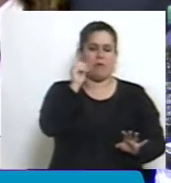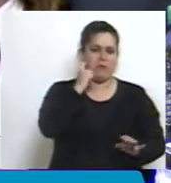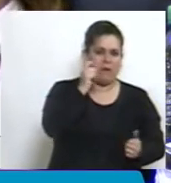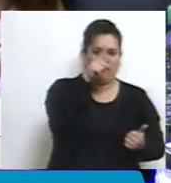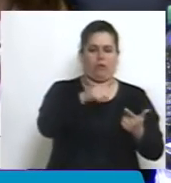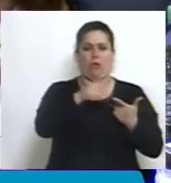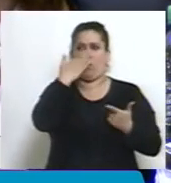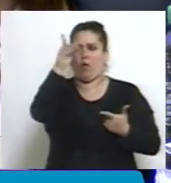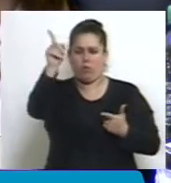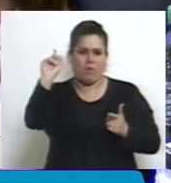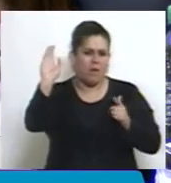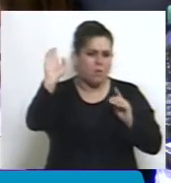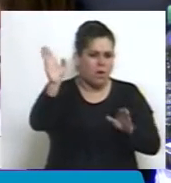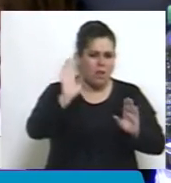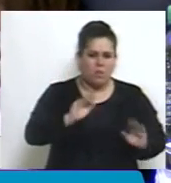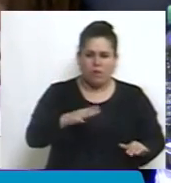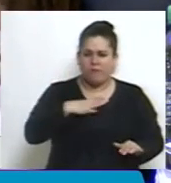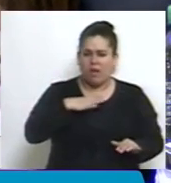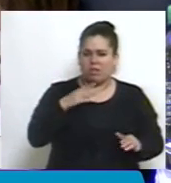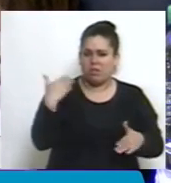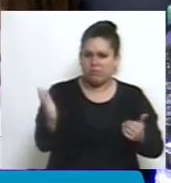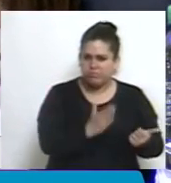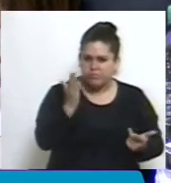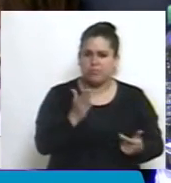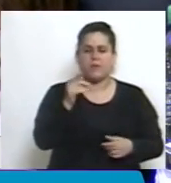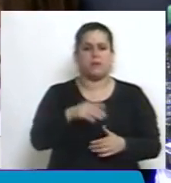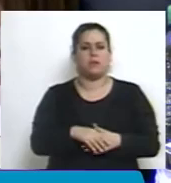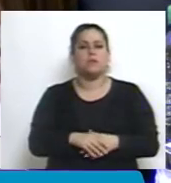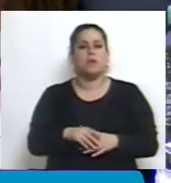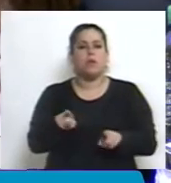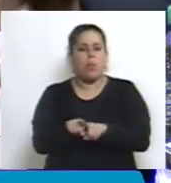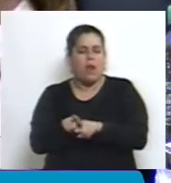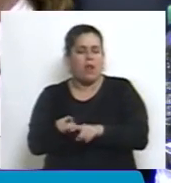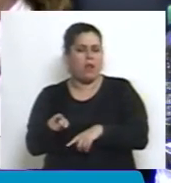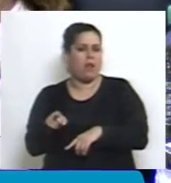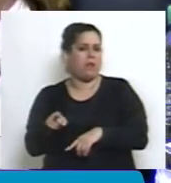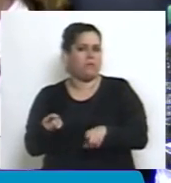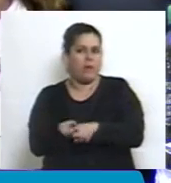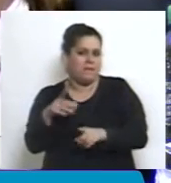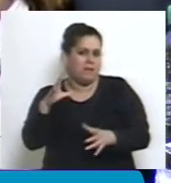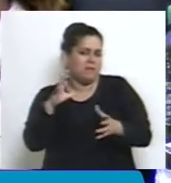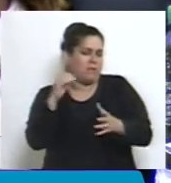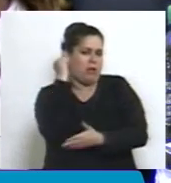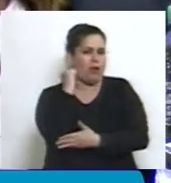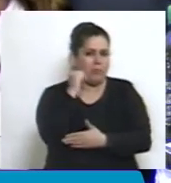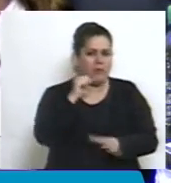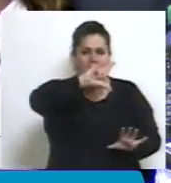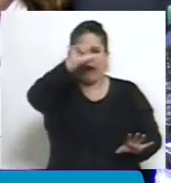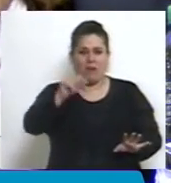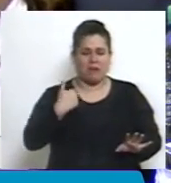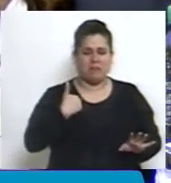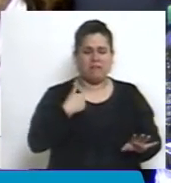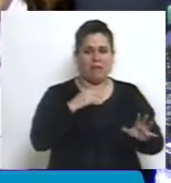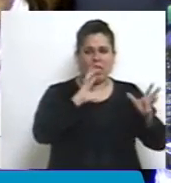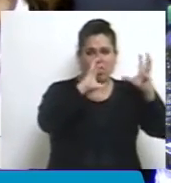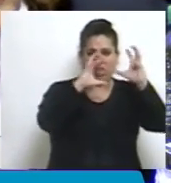provincia de Buenos Aires, que es la afectación de todas las economías regionales, y